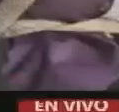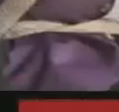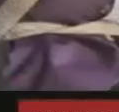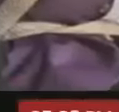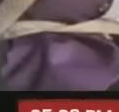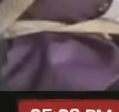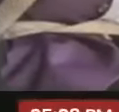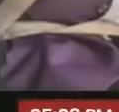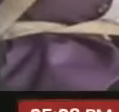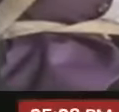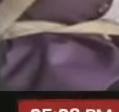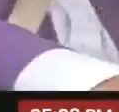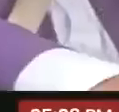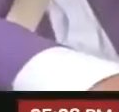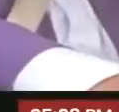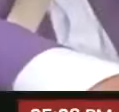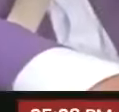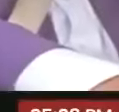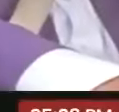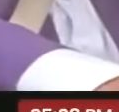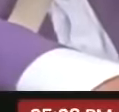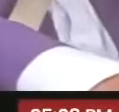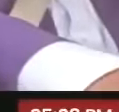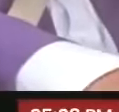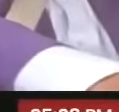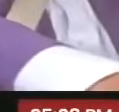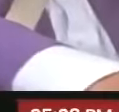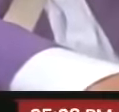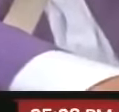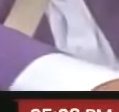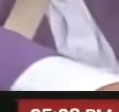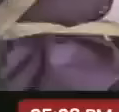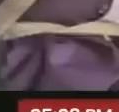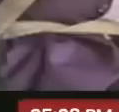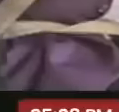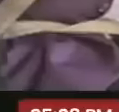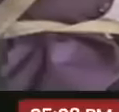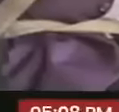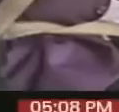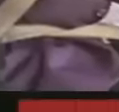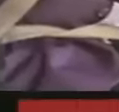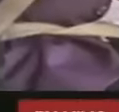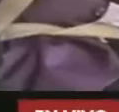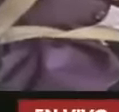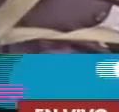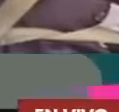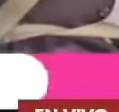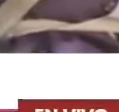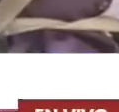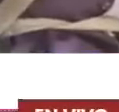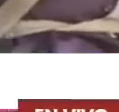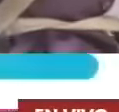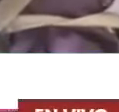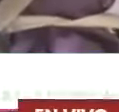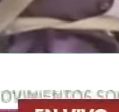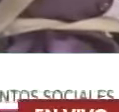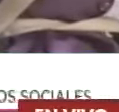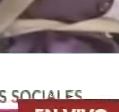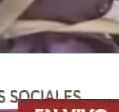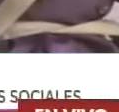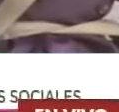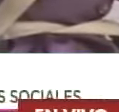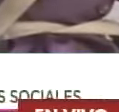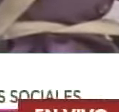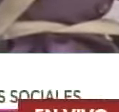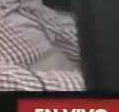años. Sí, 11. ¿Tú naciste dónde, GUI? Yo nací aquí en Caracas, presidente, pero me fui para San Cristóbal cuando